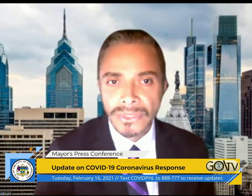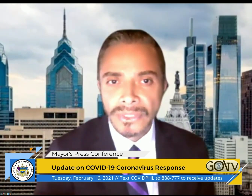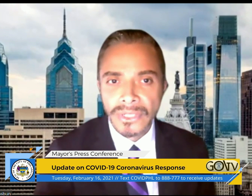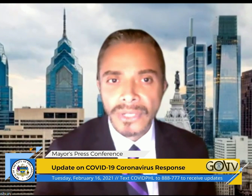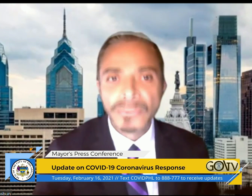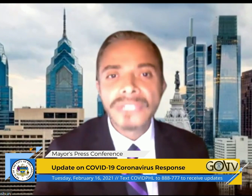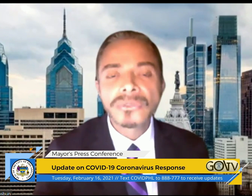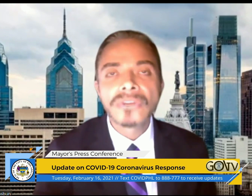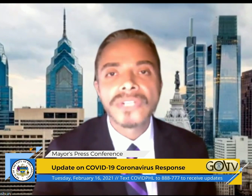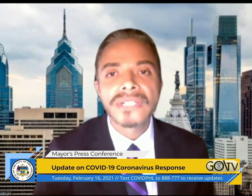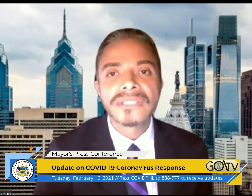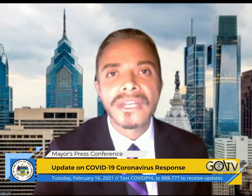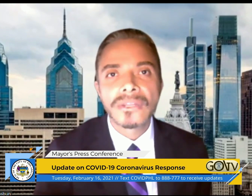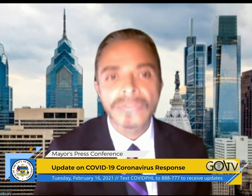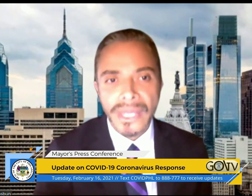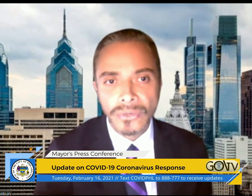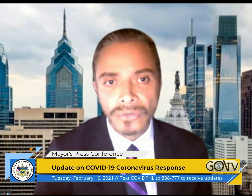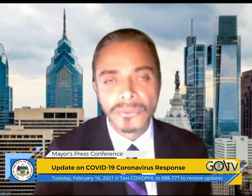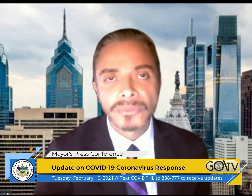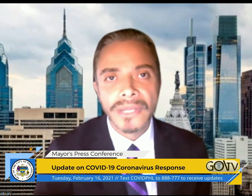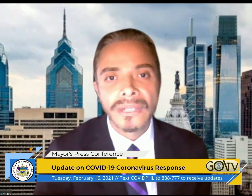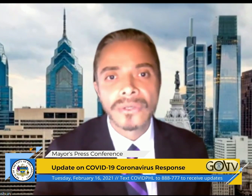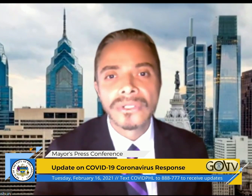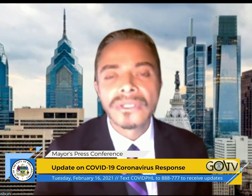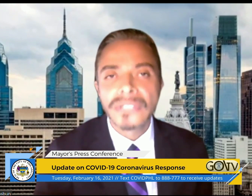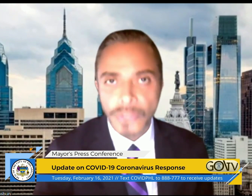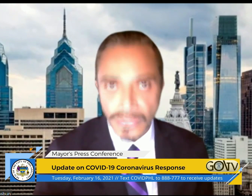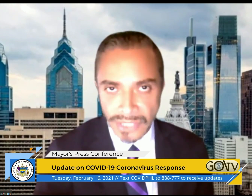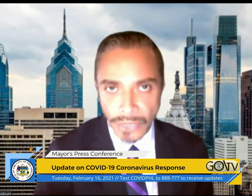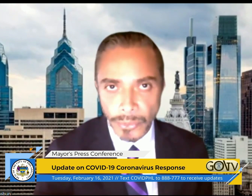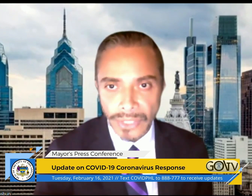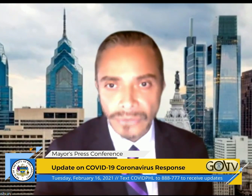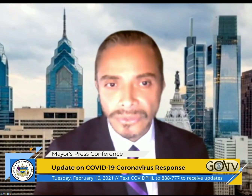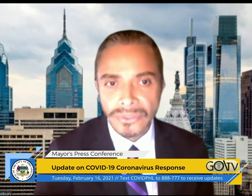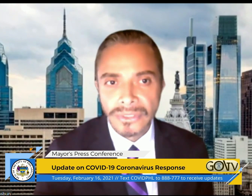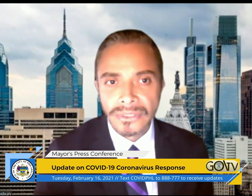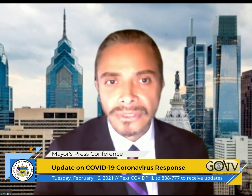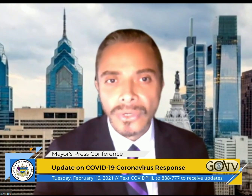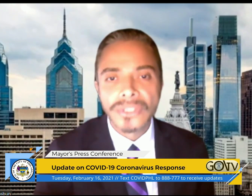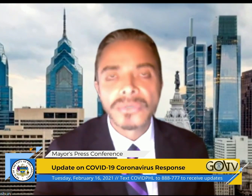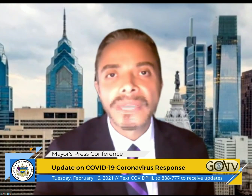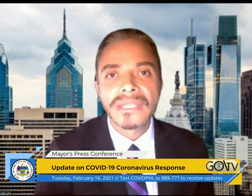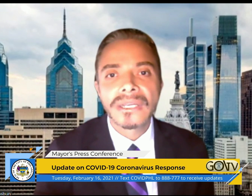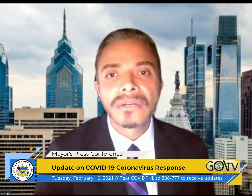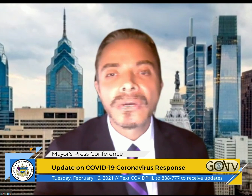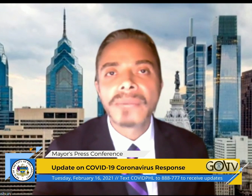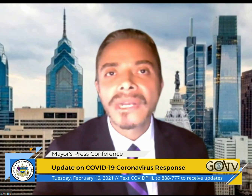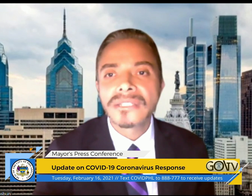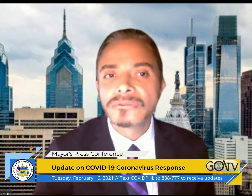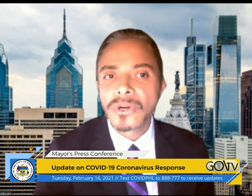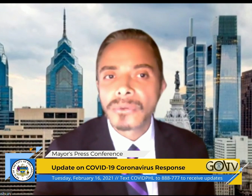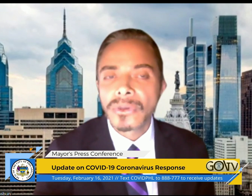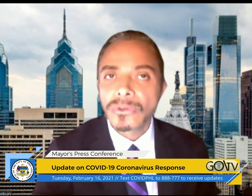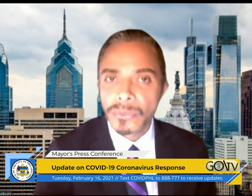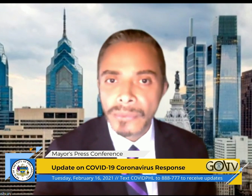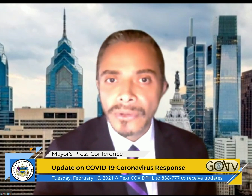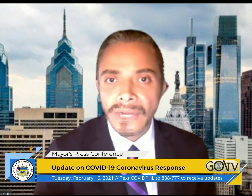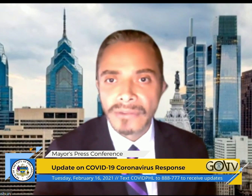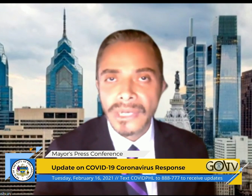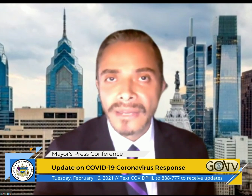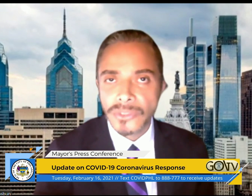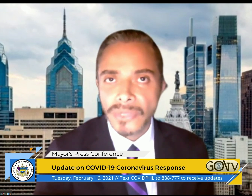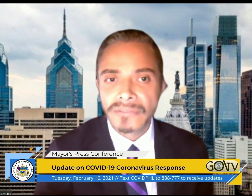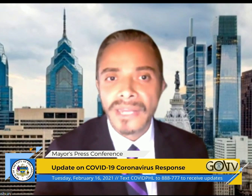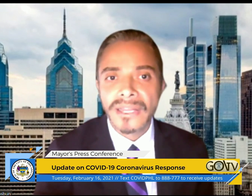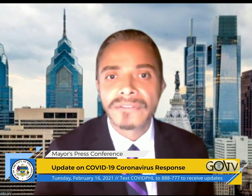en menos de un año. Pienso en los seres queridos de aquellos que hemos perdido y estoy rezando por ellos. Con esto en mente, con gran pena les informo que otro miembro de la familia